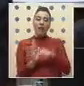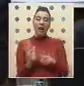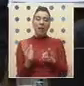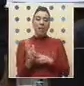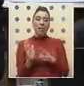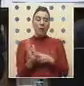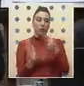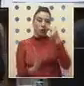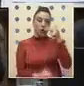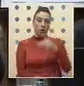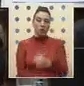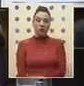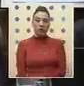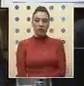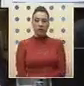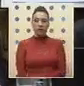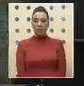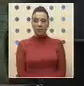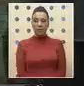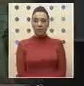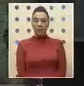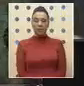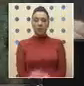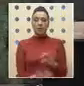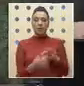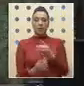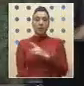combustibles. He dicho, presidente. Gracias, señor diputado.